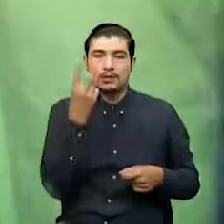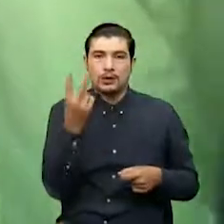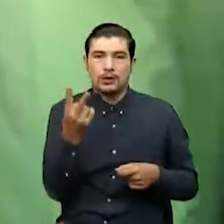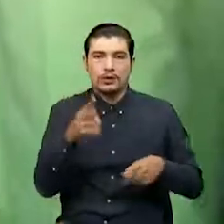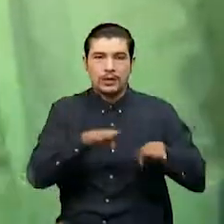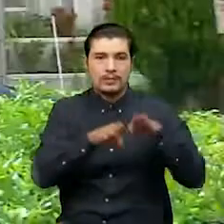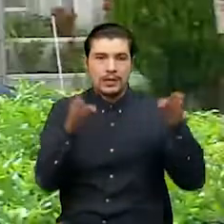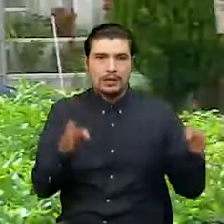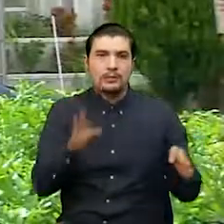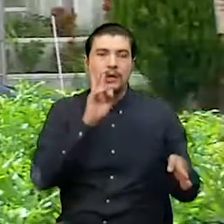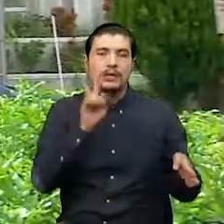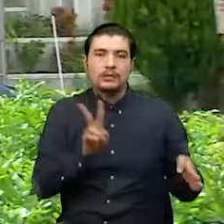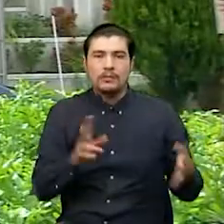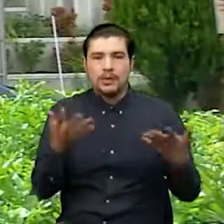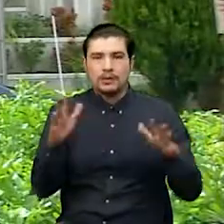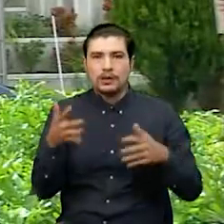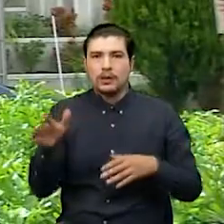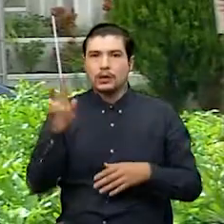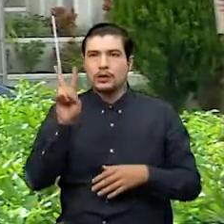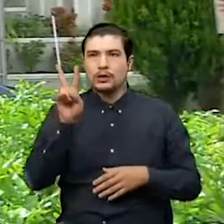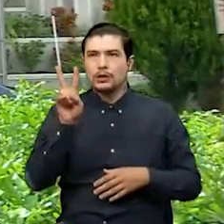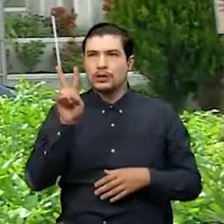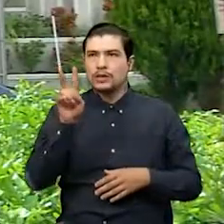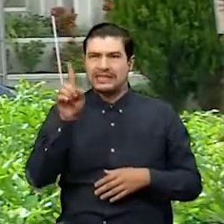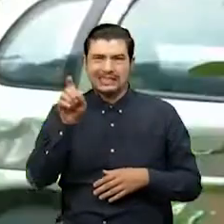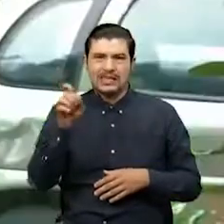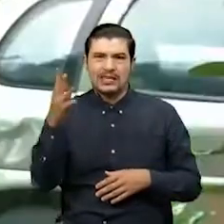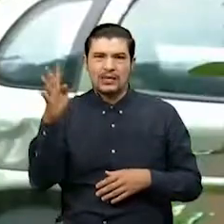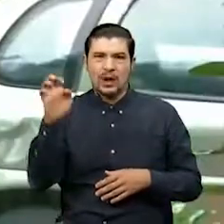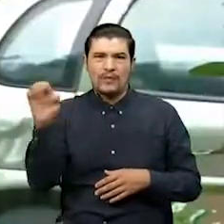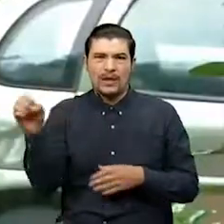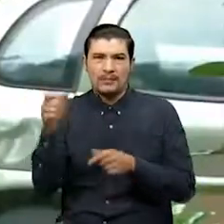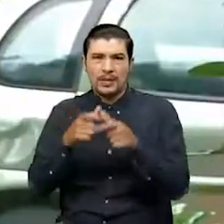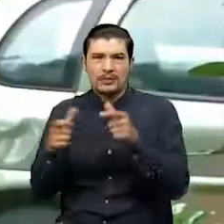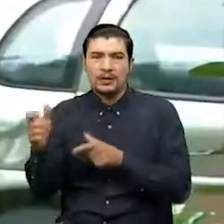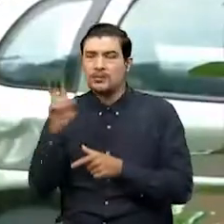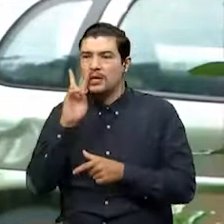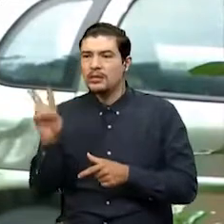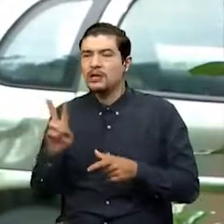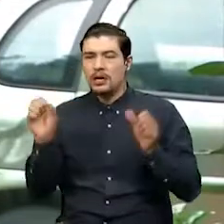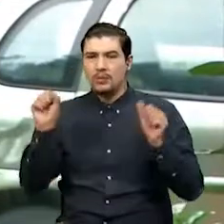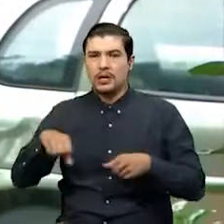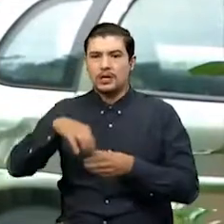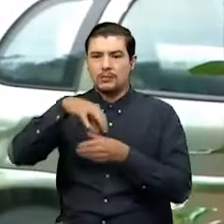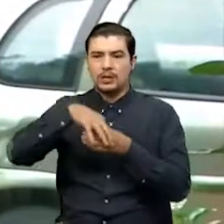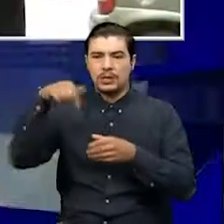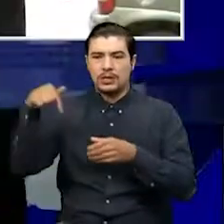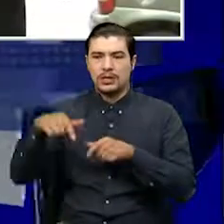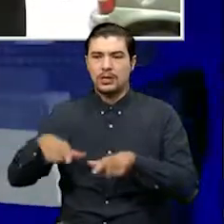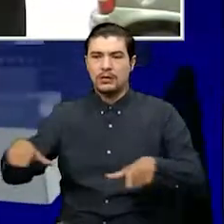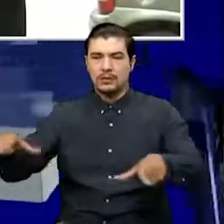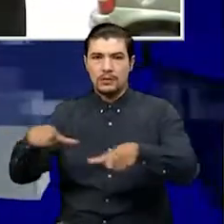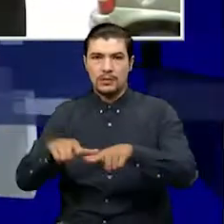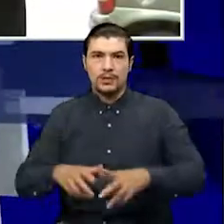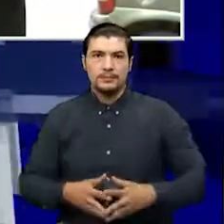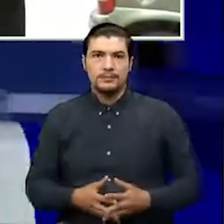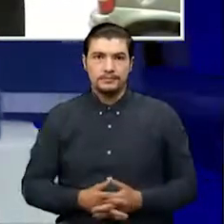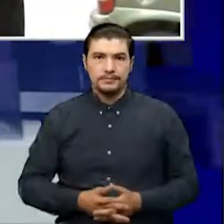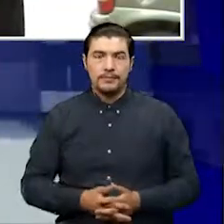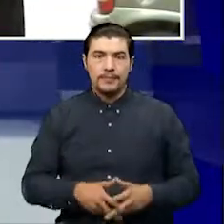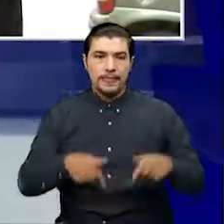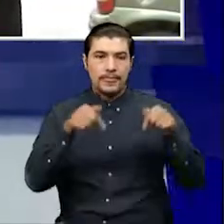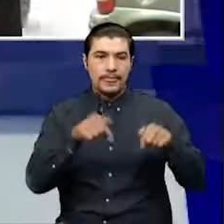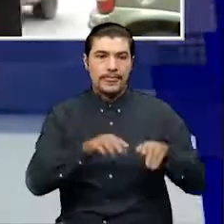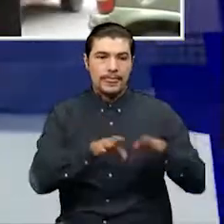690 venezolanos voten en esta ciudad las urnas en este consulado de venezuela en bucaramanga